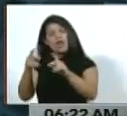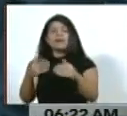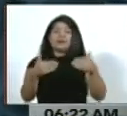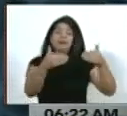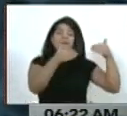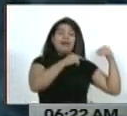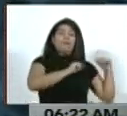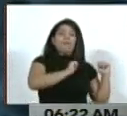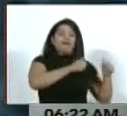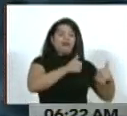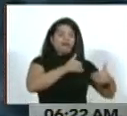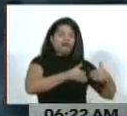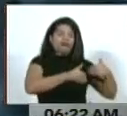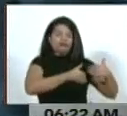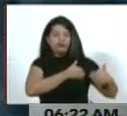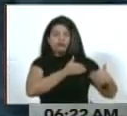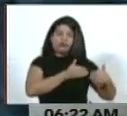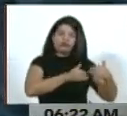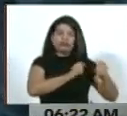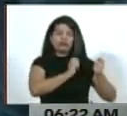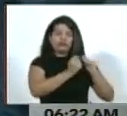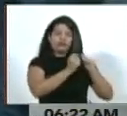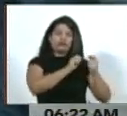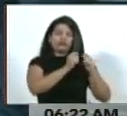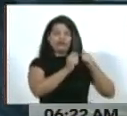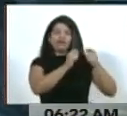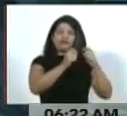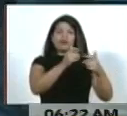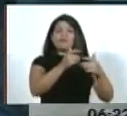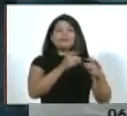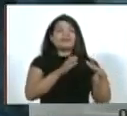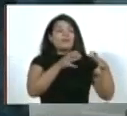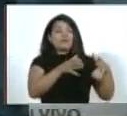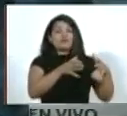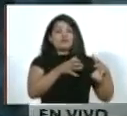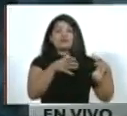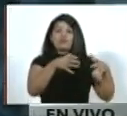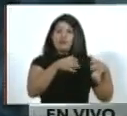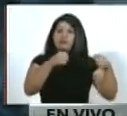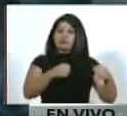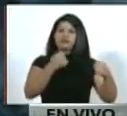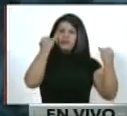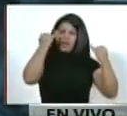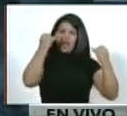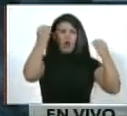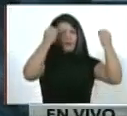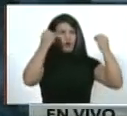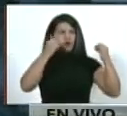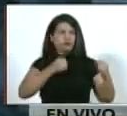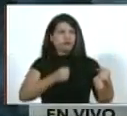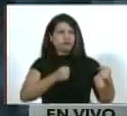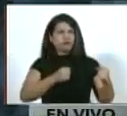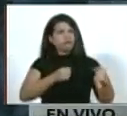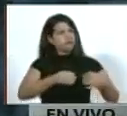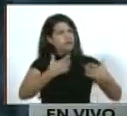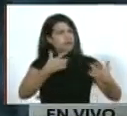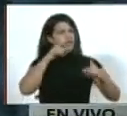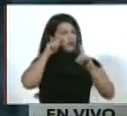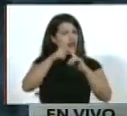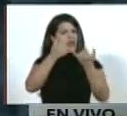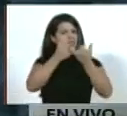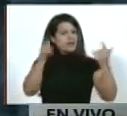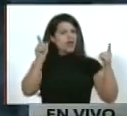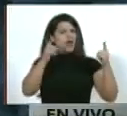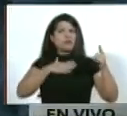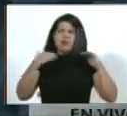Y después, bueno, movimientos independentistas ya más consolidados, con ciertas ideas de libertad, de